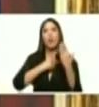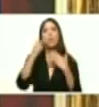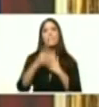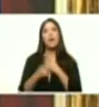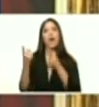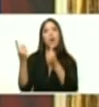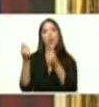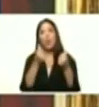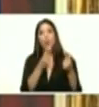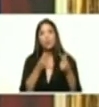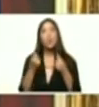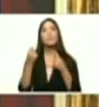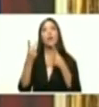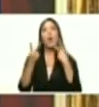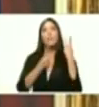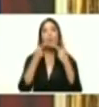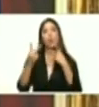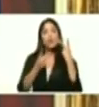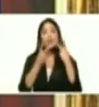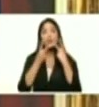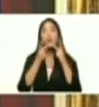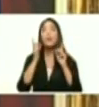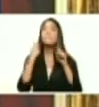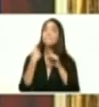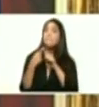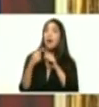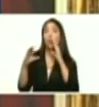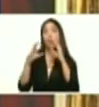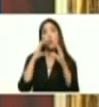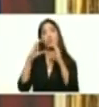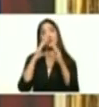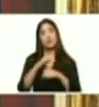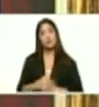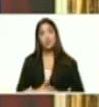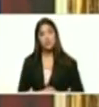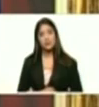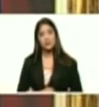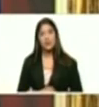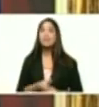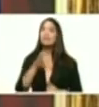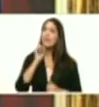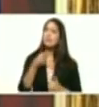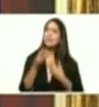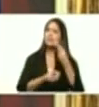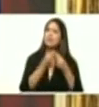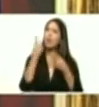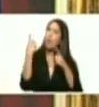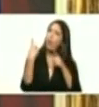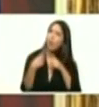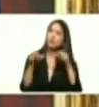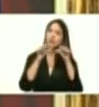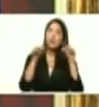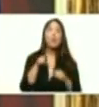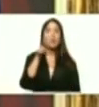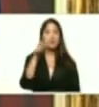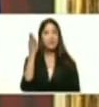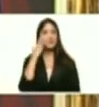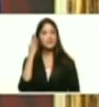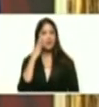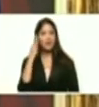financieros, políticos, comunicacionales, igualmente, instalaron un sistema, ustedes saben,